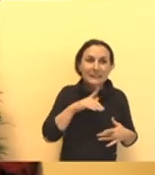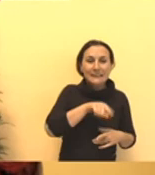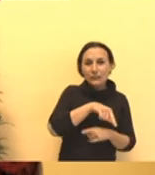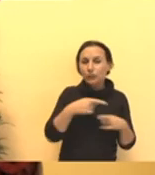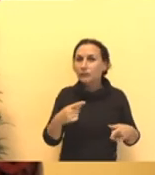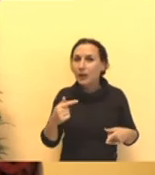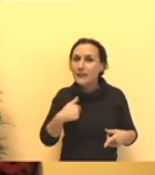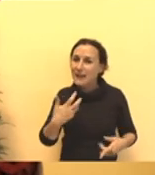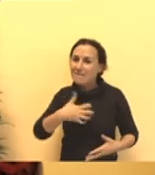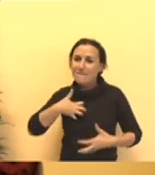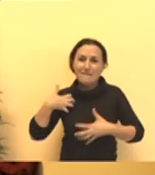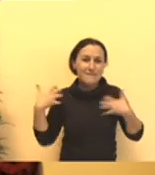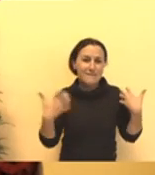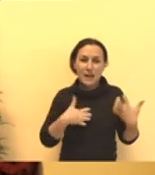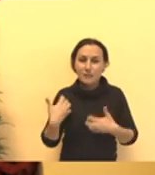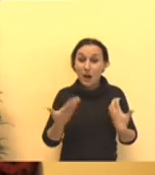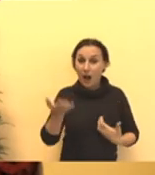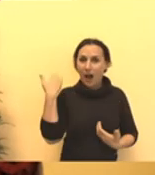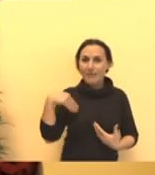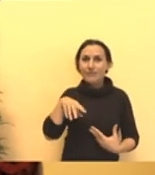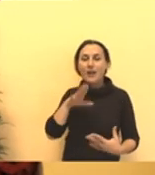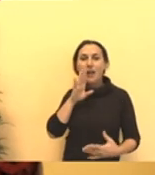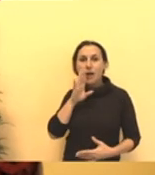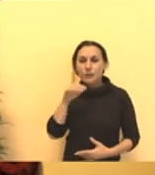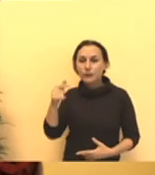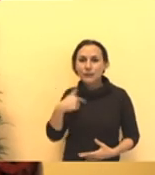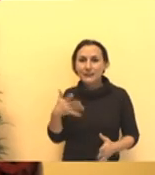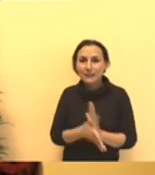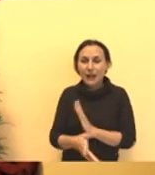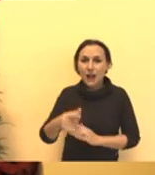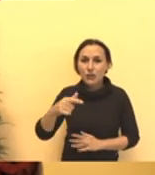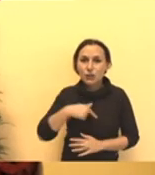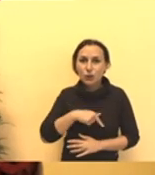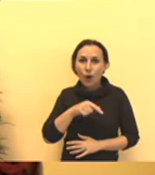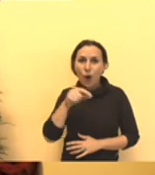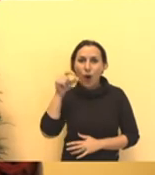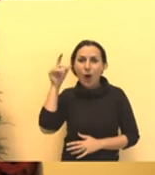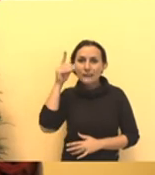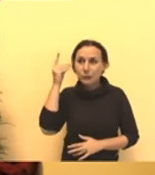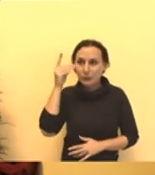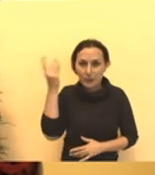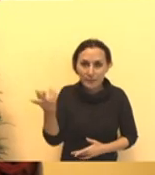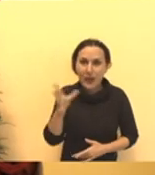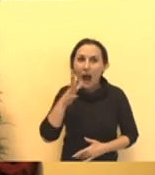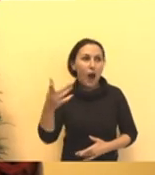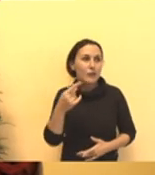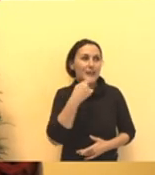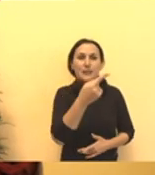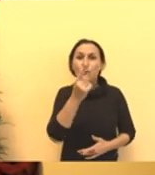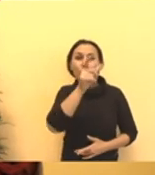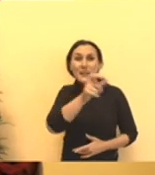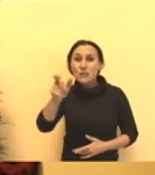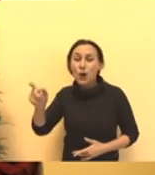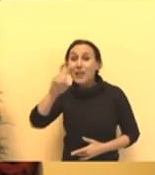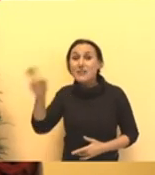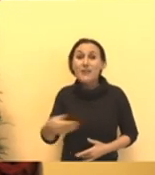repatea muchísimo. Como hablábamos antes yo era una subnormal. Ahora estamos hablando de que todos somos unos campeones, de todas las personas con